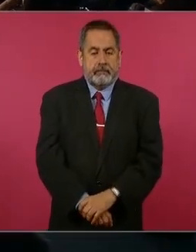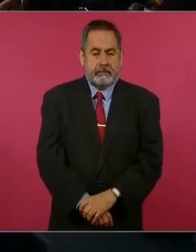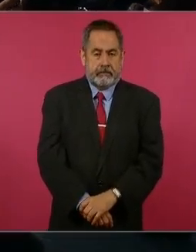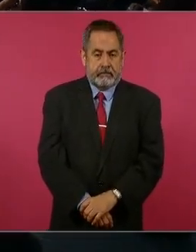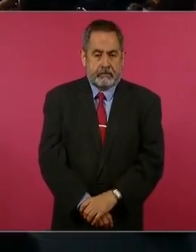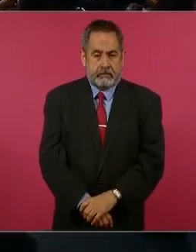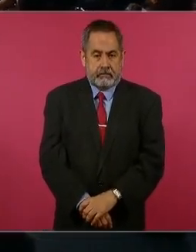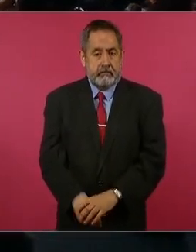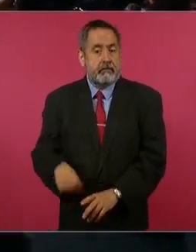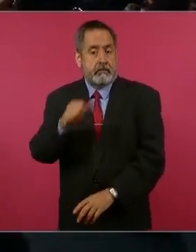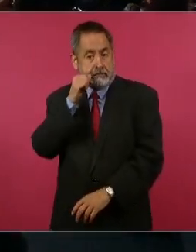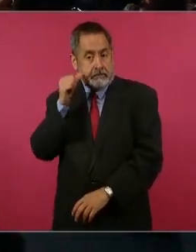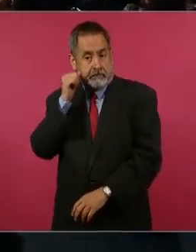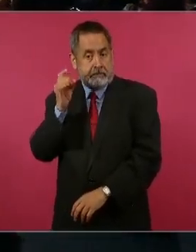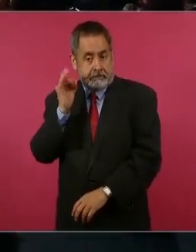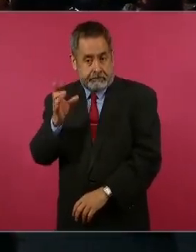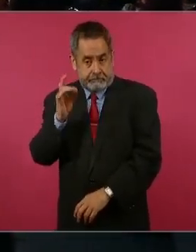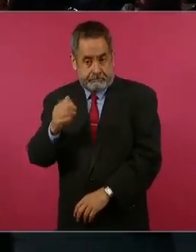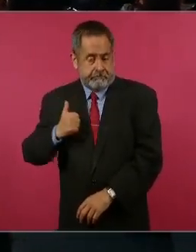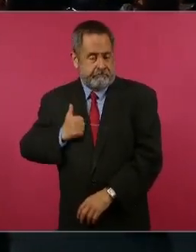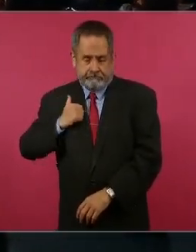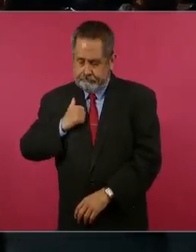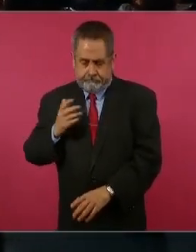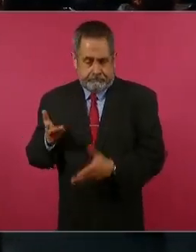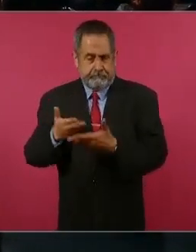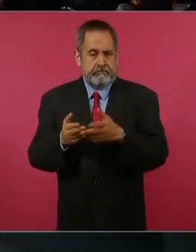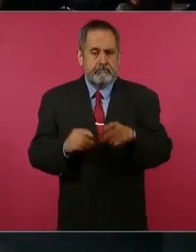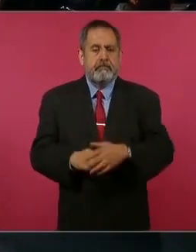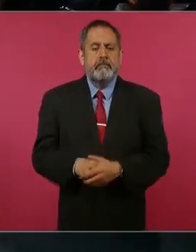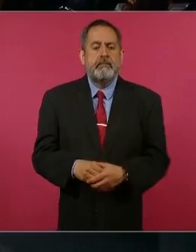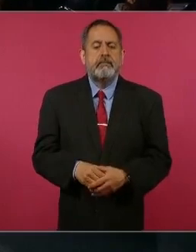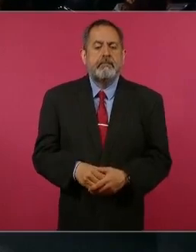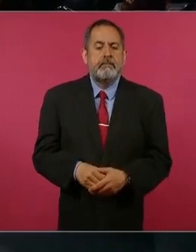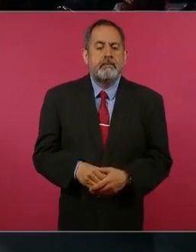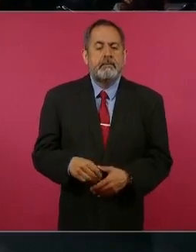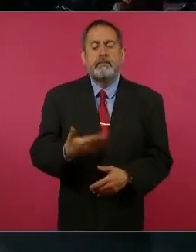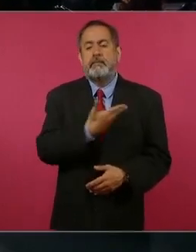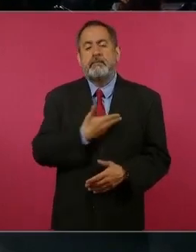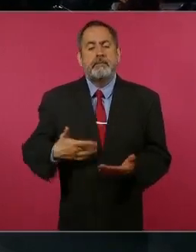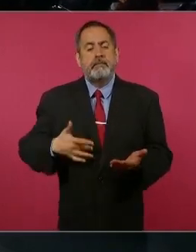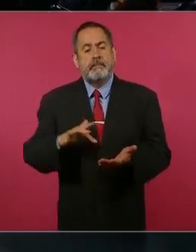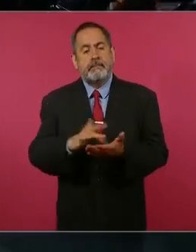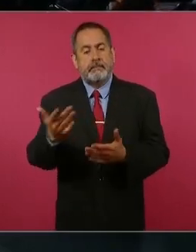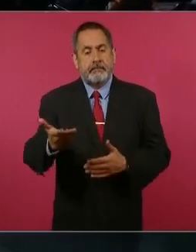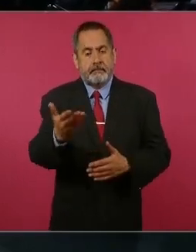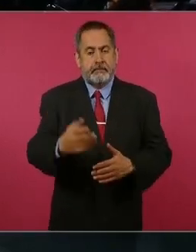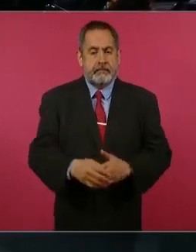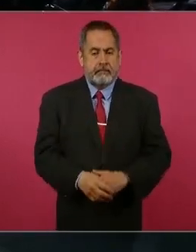¿Ayer estuvieron de Canadá? Gracias, presidente. ¿Cómo?